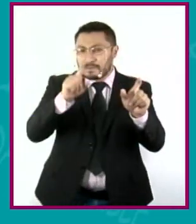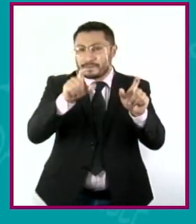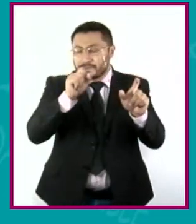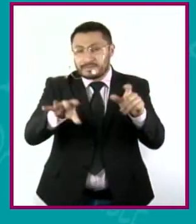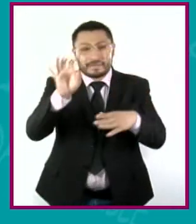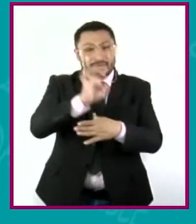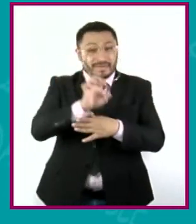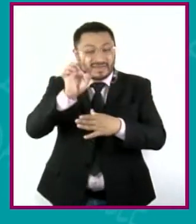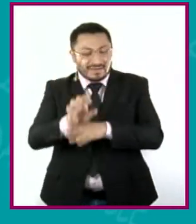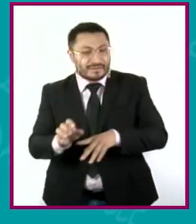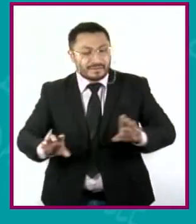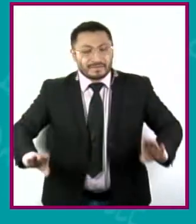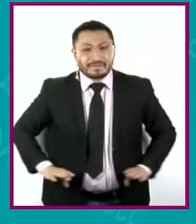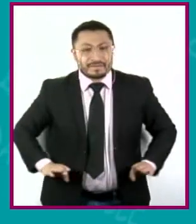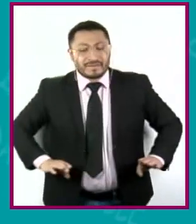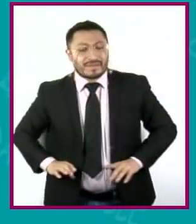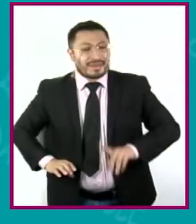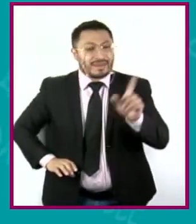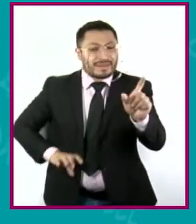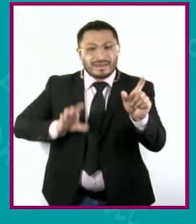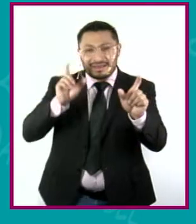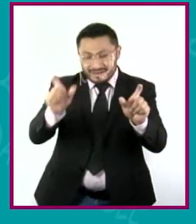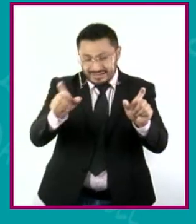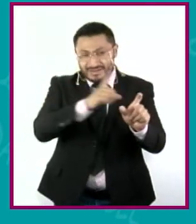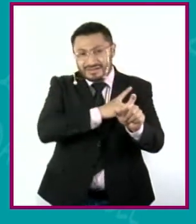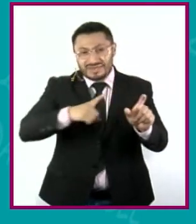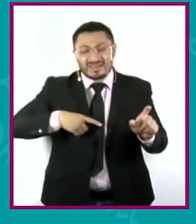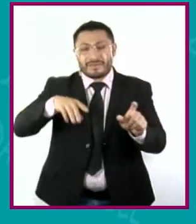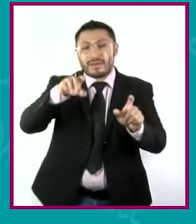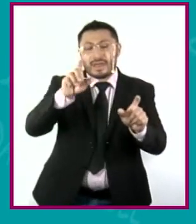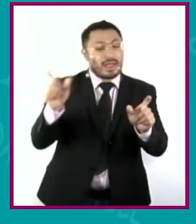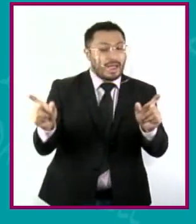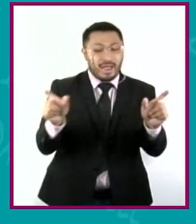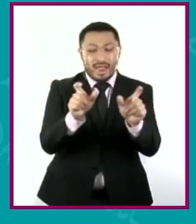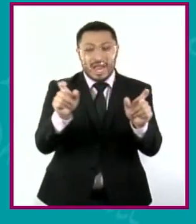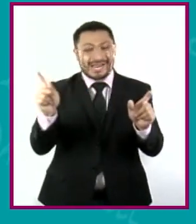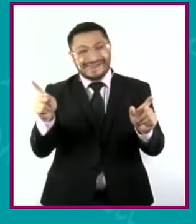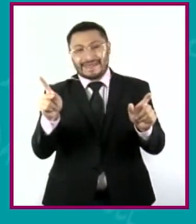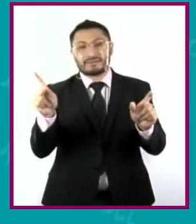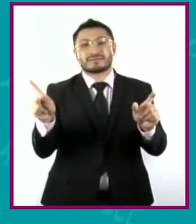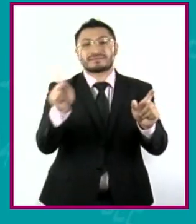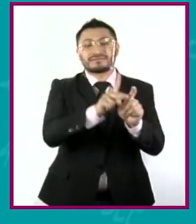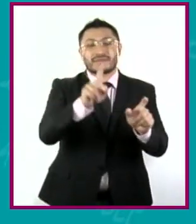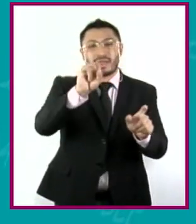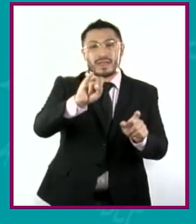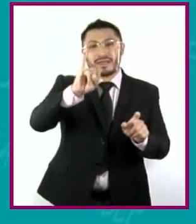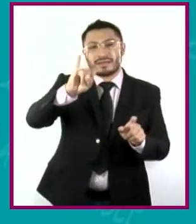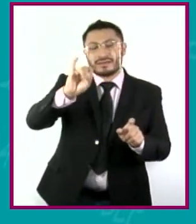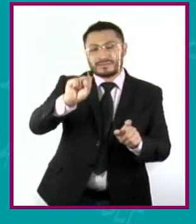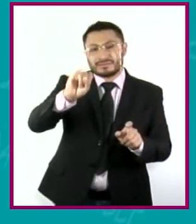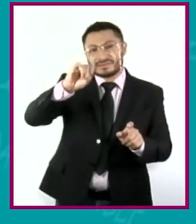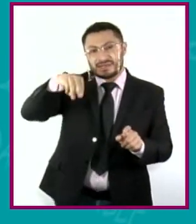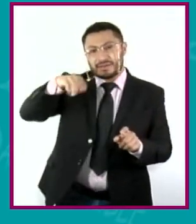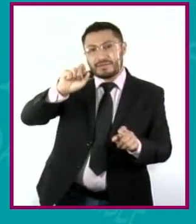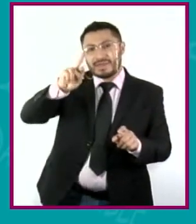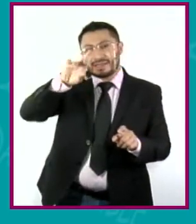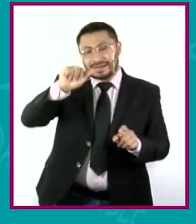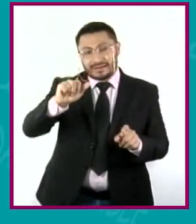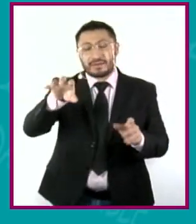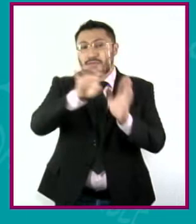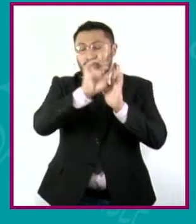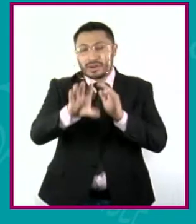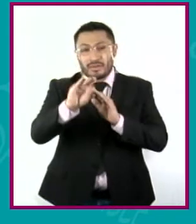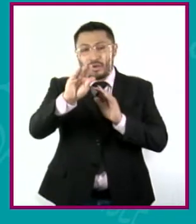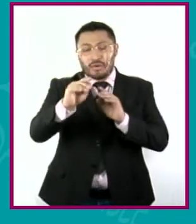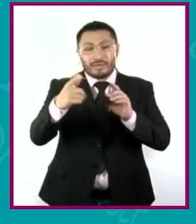tanto, esta composición también debe ser considerada como una simetría. Por ejemplo, si rotamos la mesa 90 grados